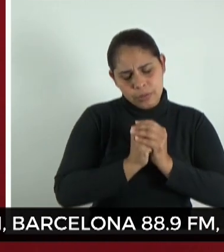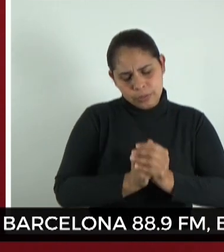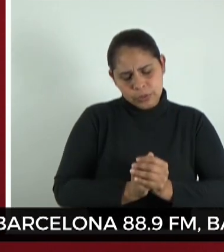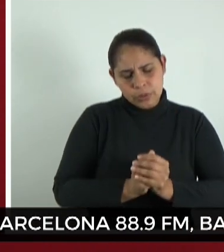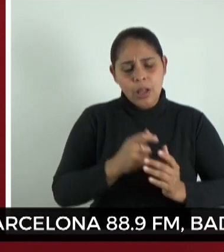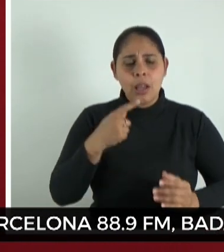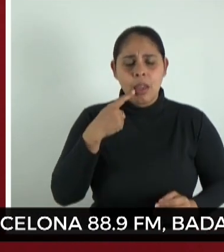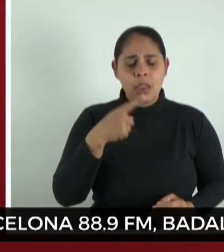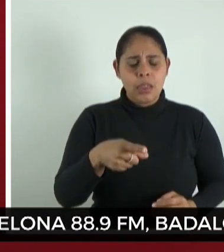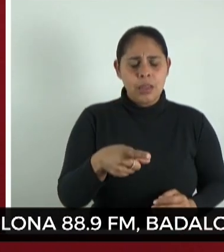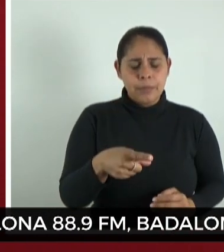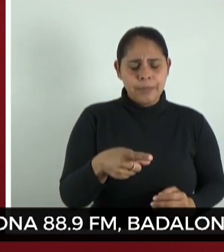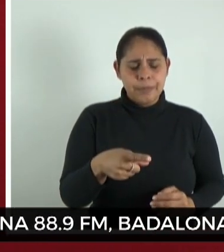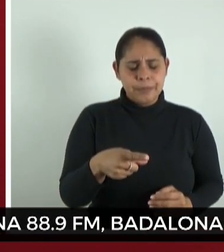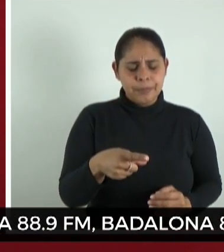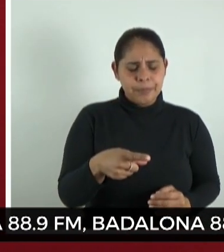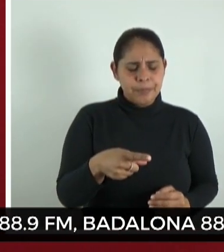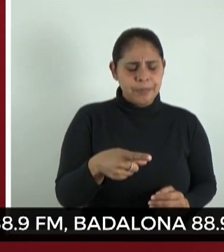Y di conmigo, querido oyente: